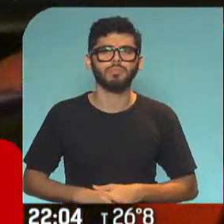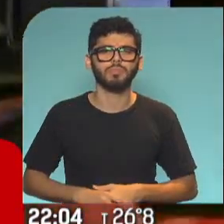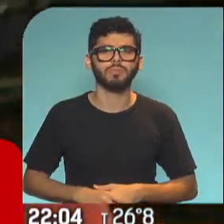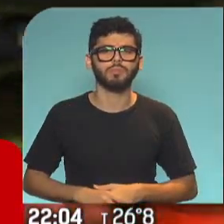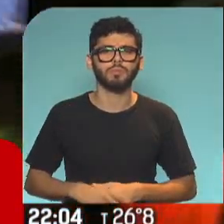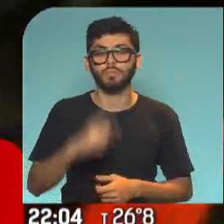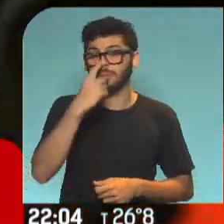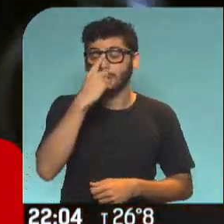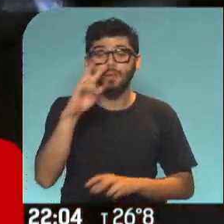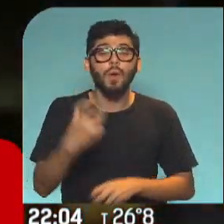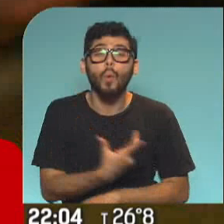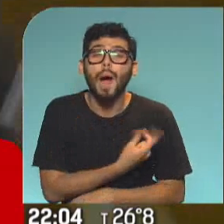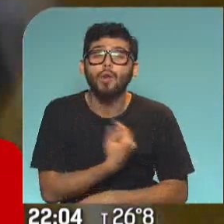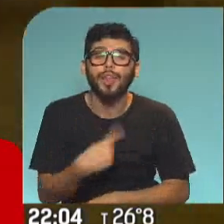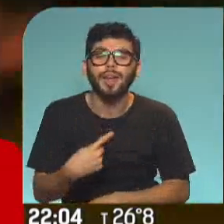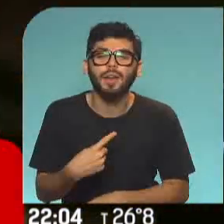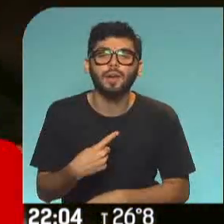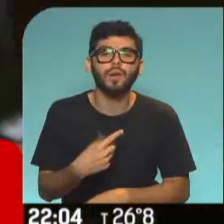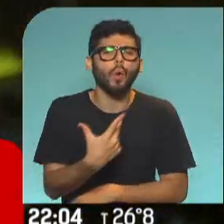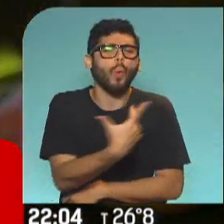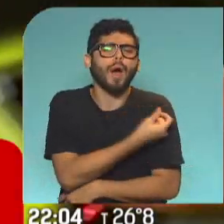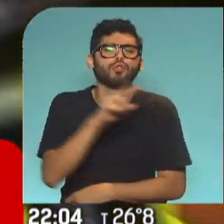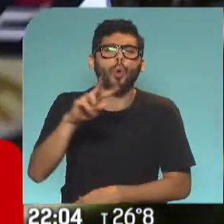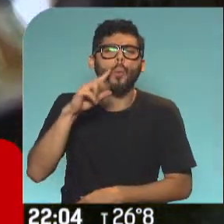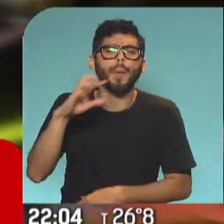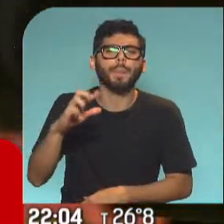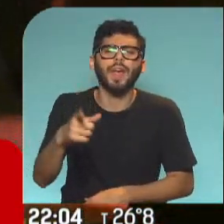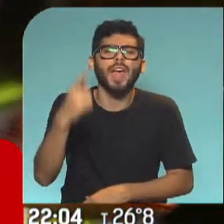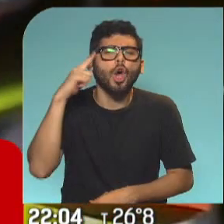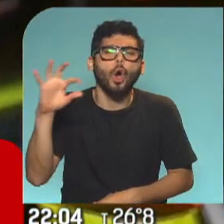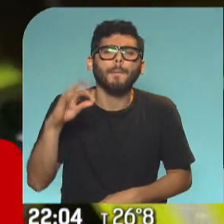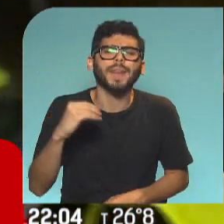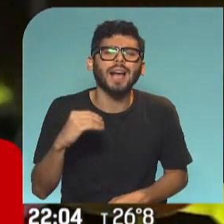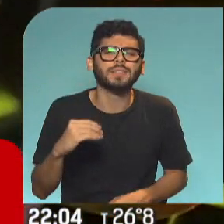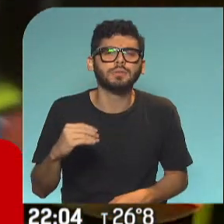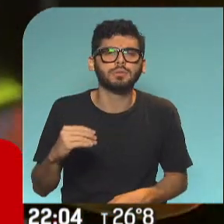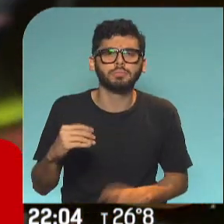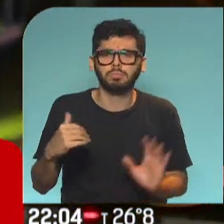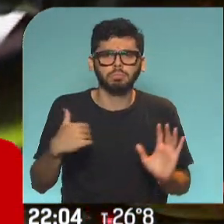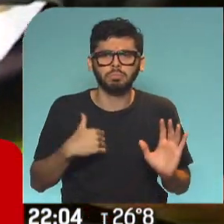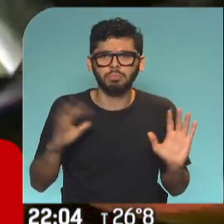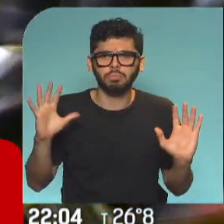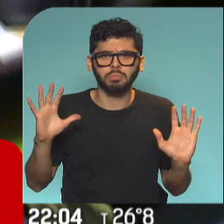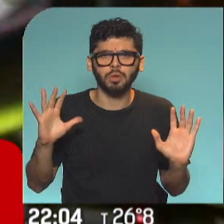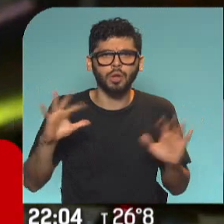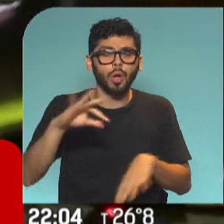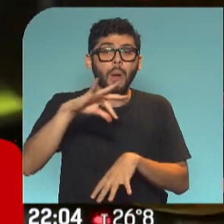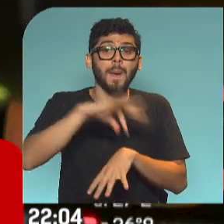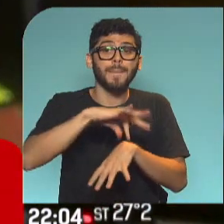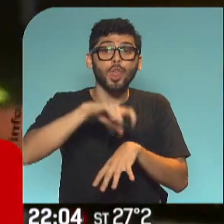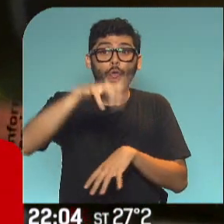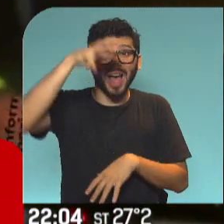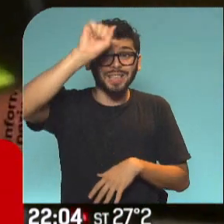Sobre la vacunación. ¿Qué opina? Miren, yo he seguido indicaciones del personal médico de la